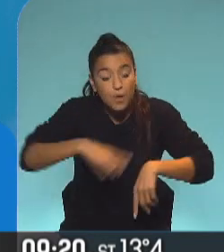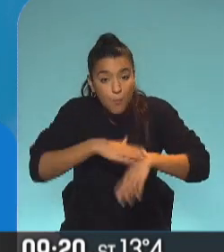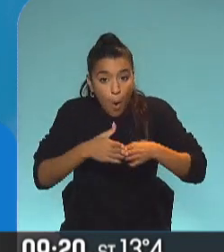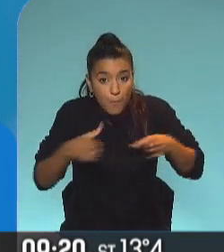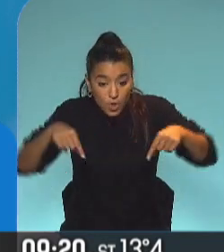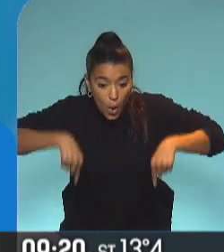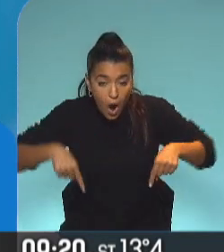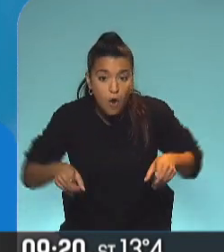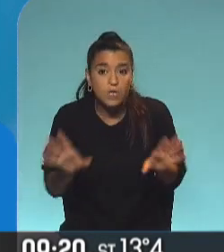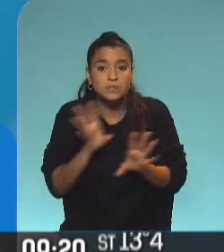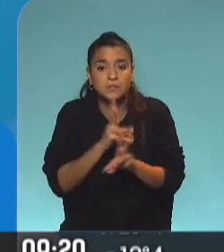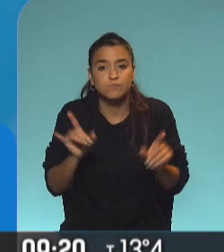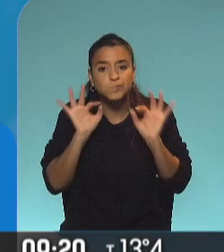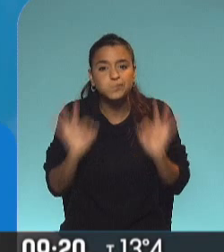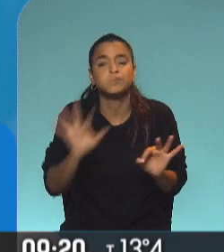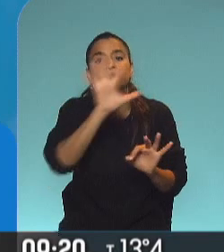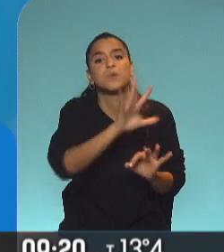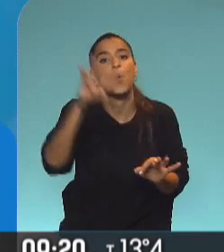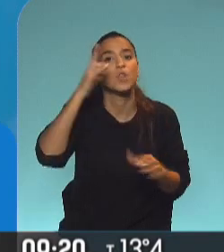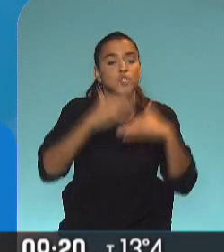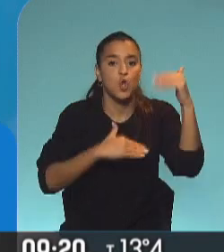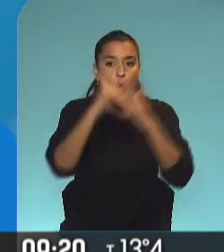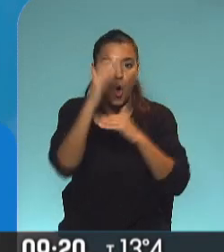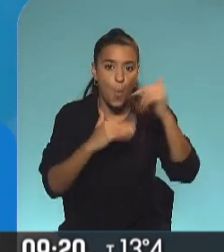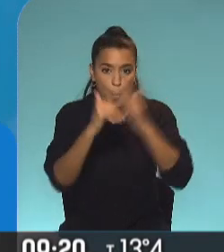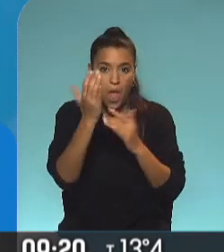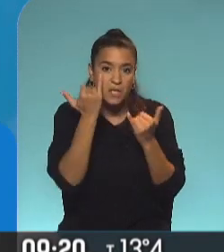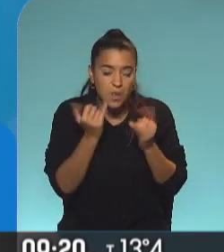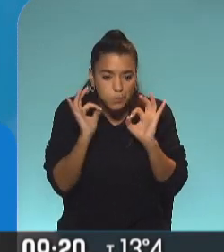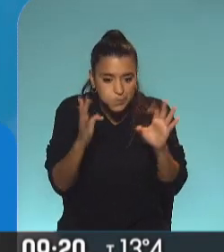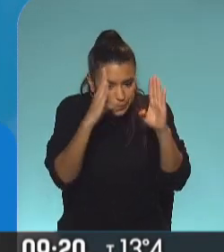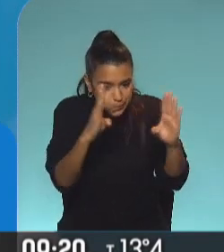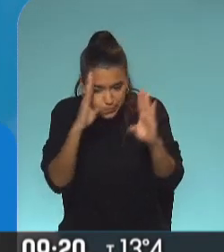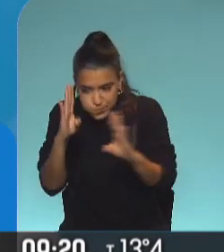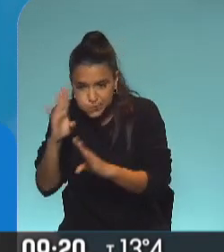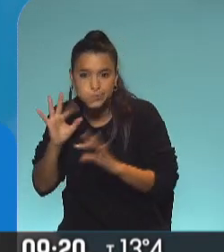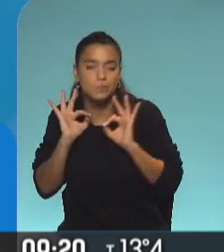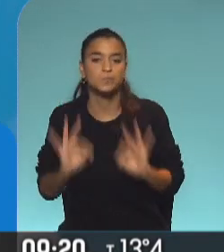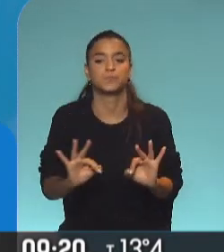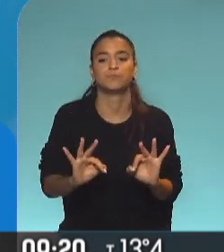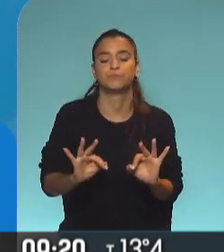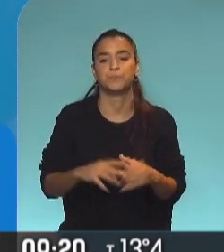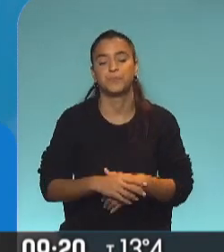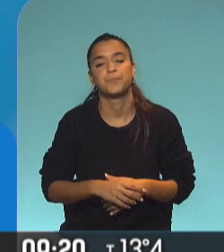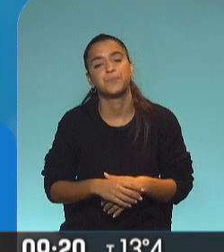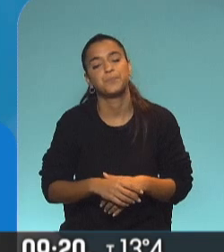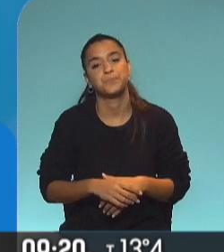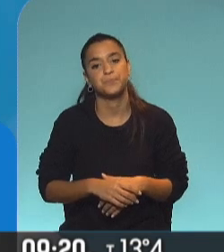momento, además de la culminación de las 58 obras que estamos abocados a realizar,